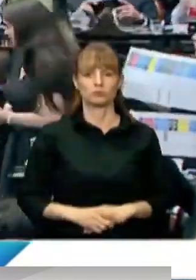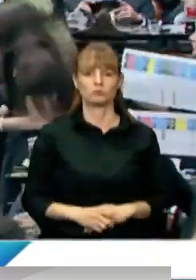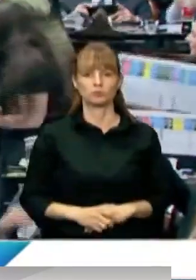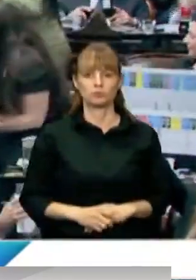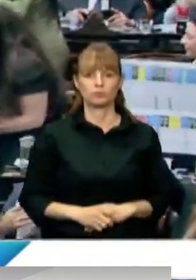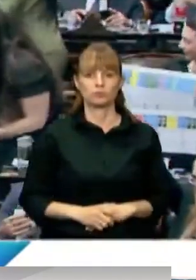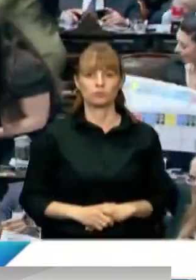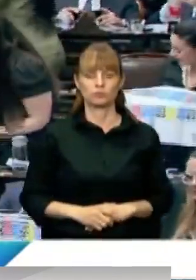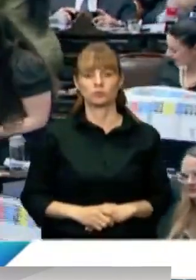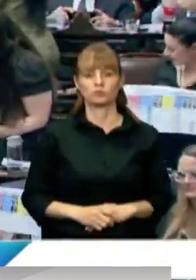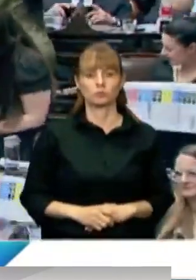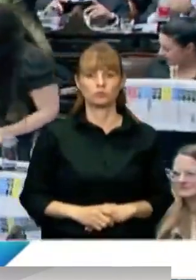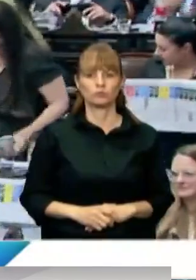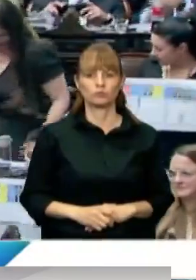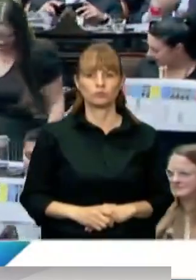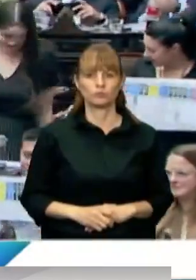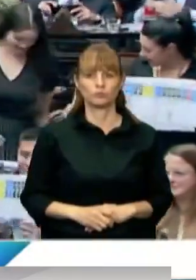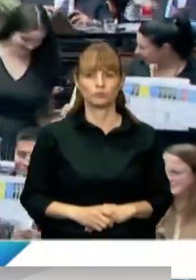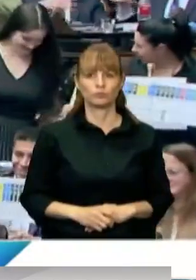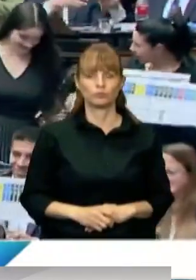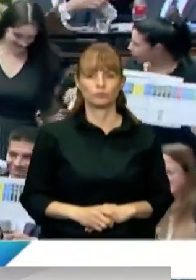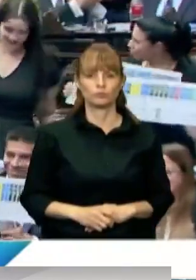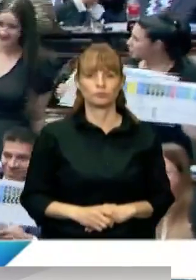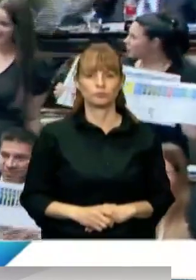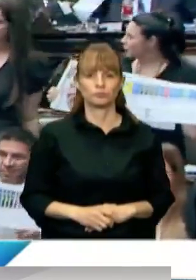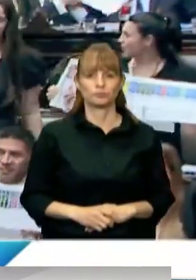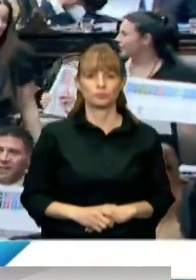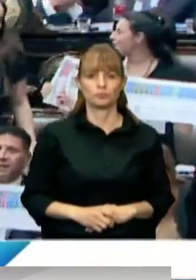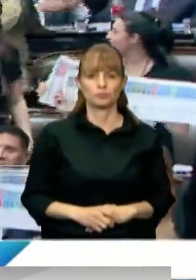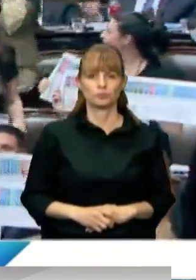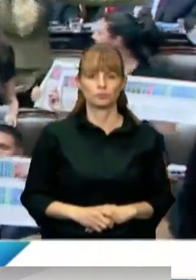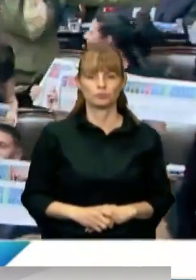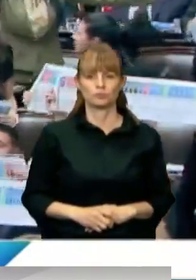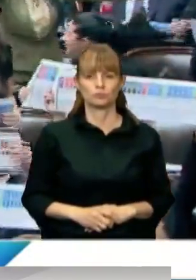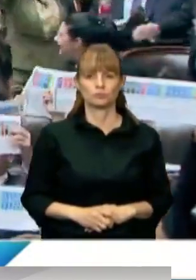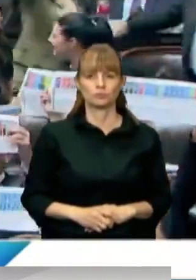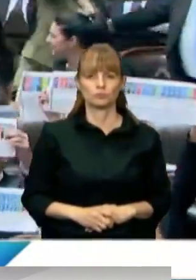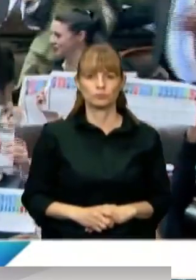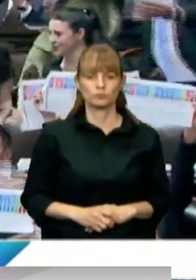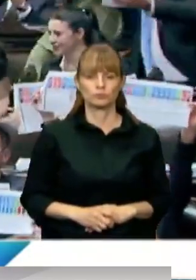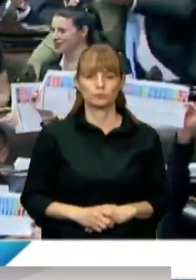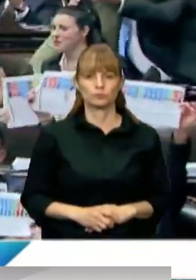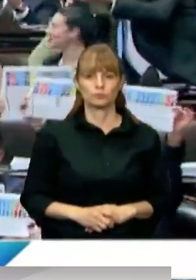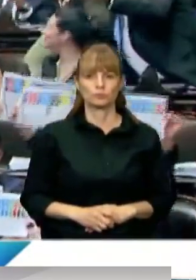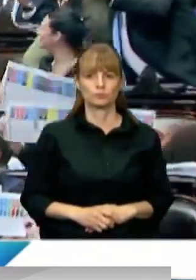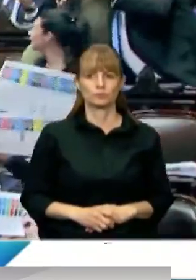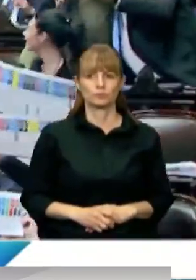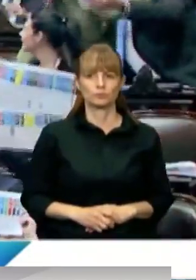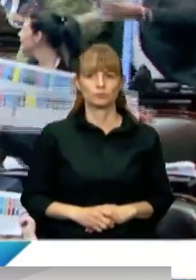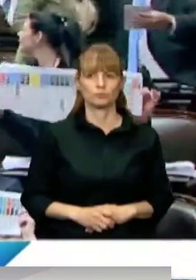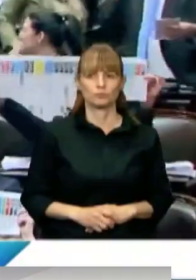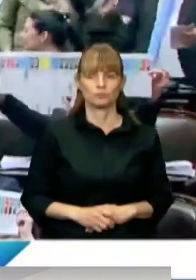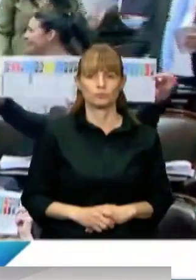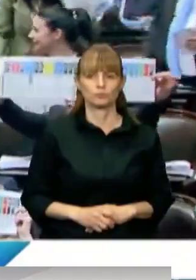en ley eh se instaura en la Argentina en un cambio histórico que no sabemos además las consecuencias políticas que va a